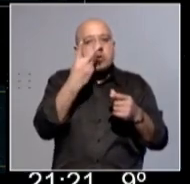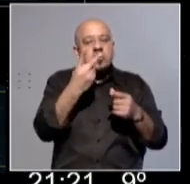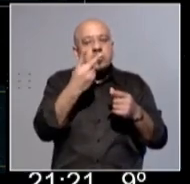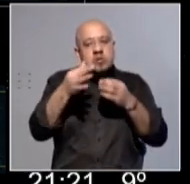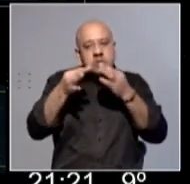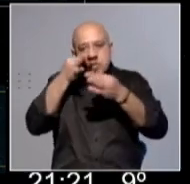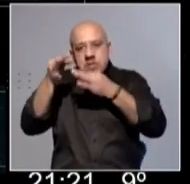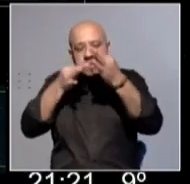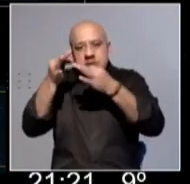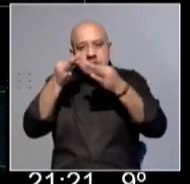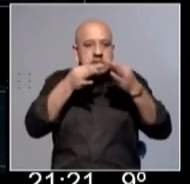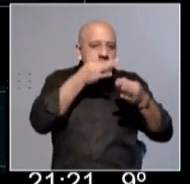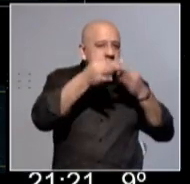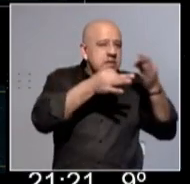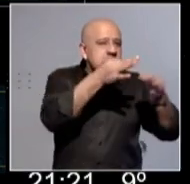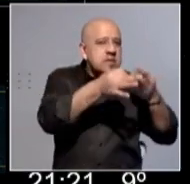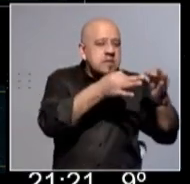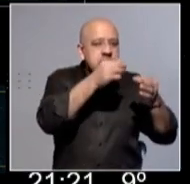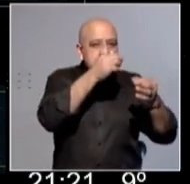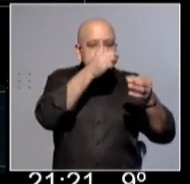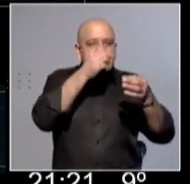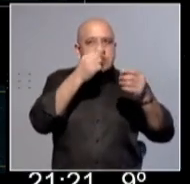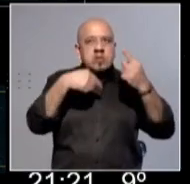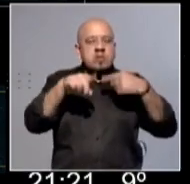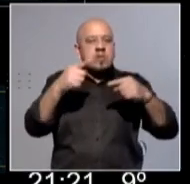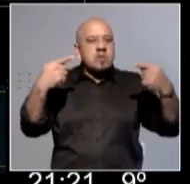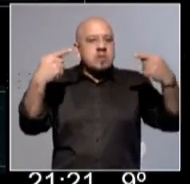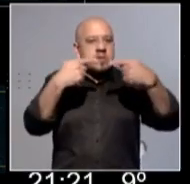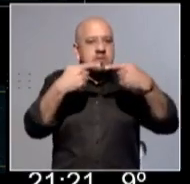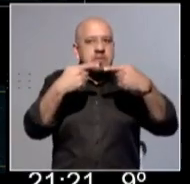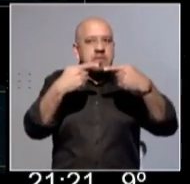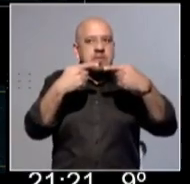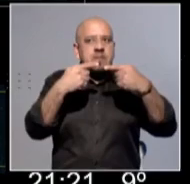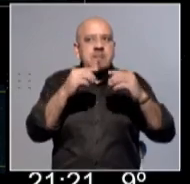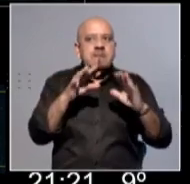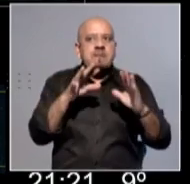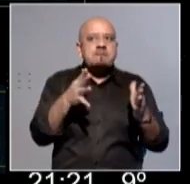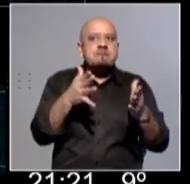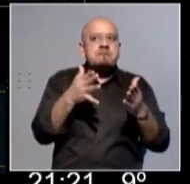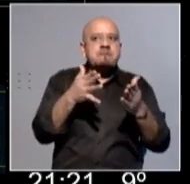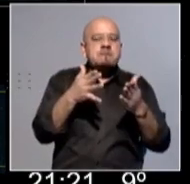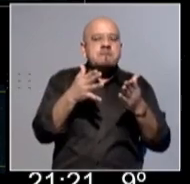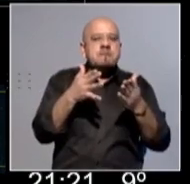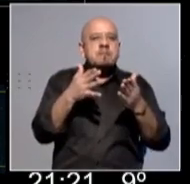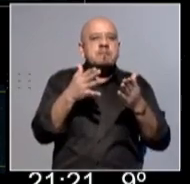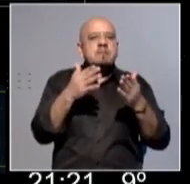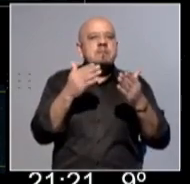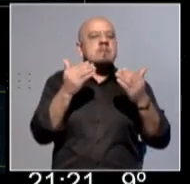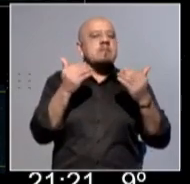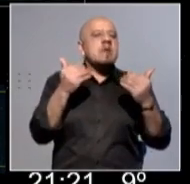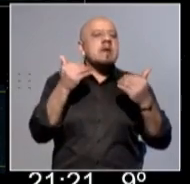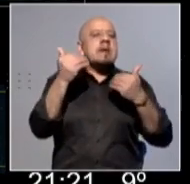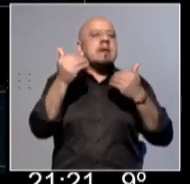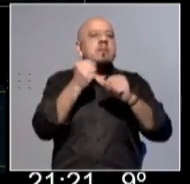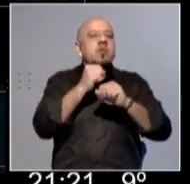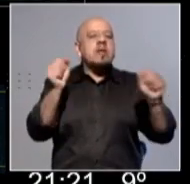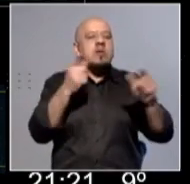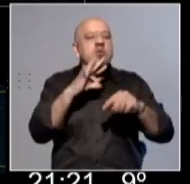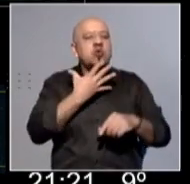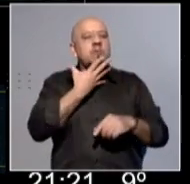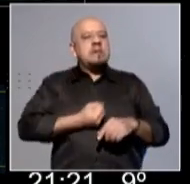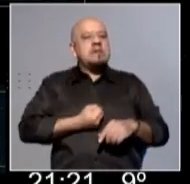definitiva se oponen entre sí y que de alguna manera lo que vendrá será el que tenga el relato que logre convencer